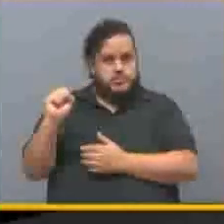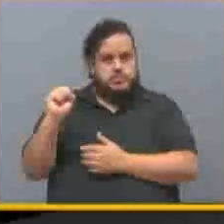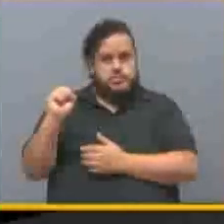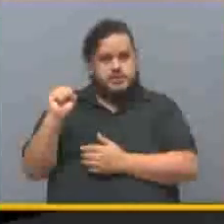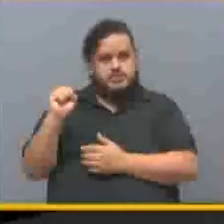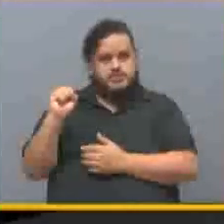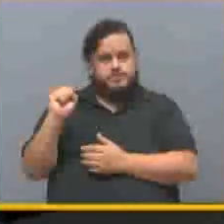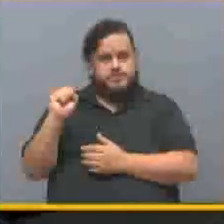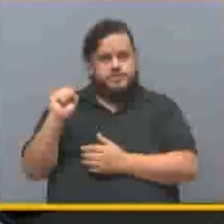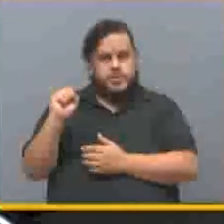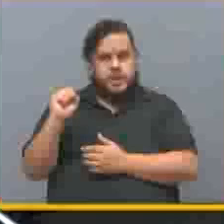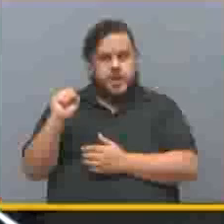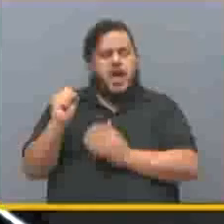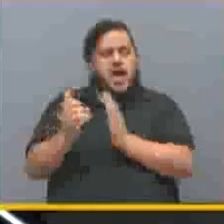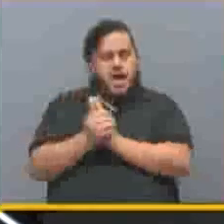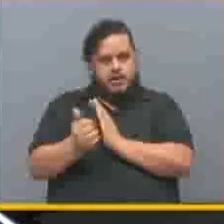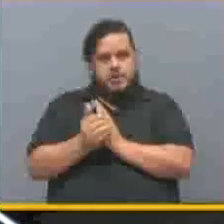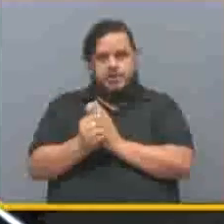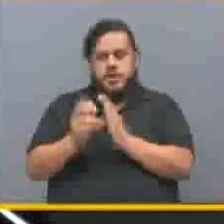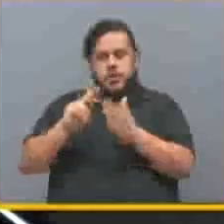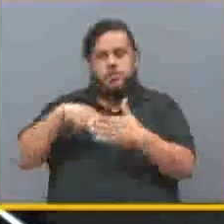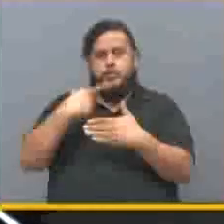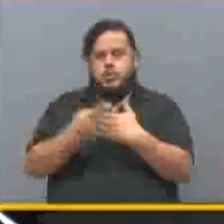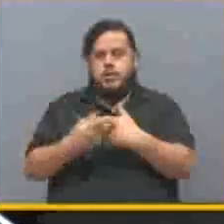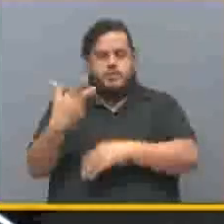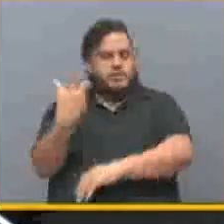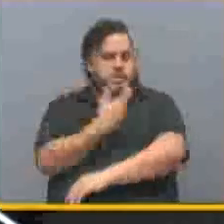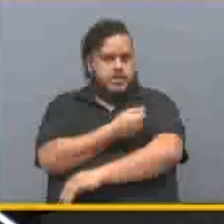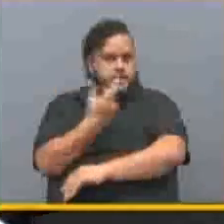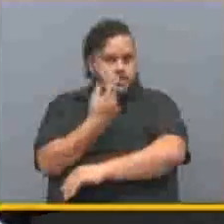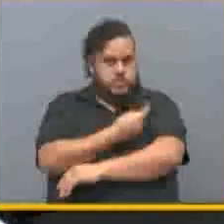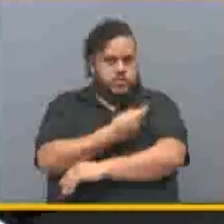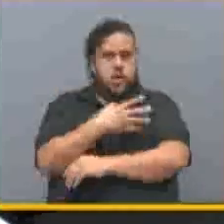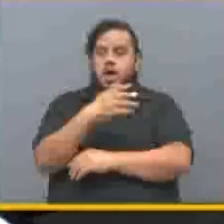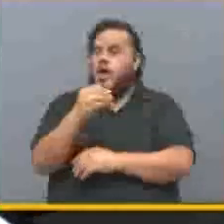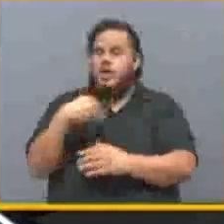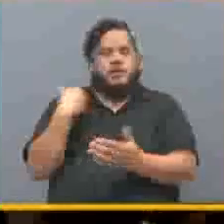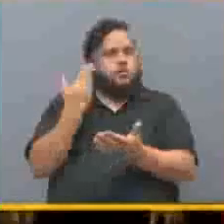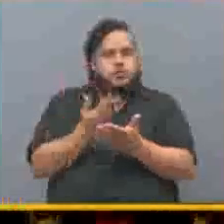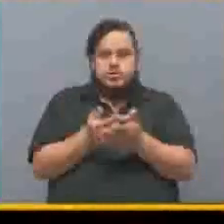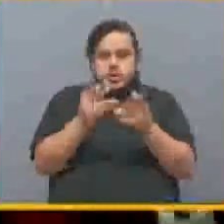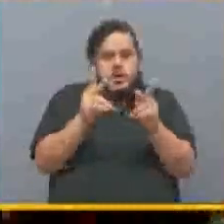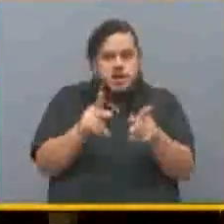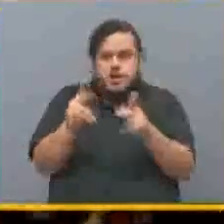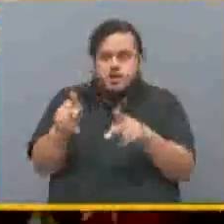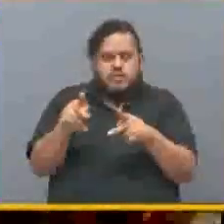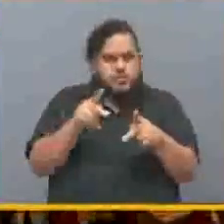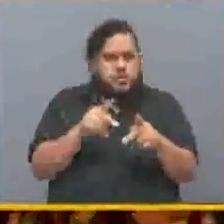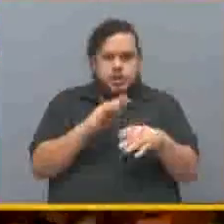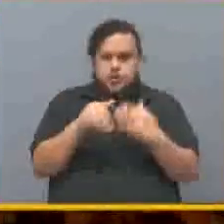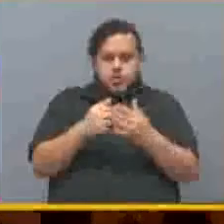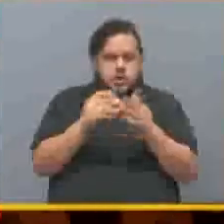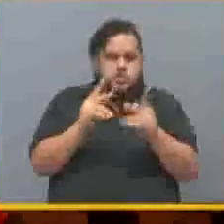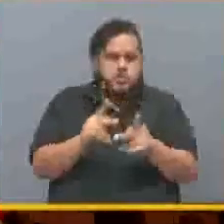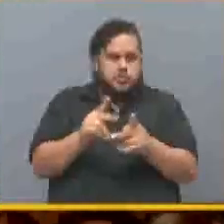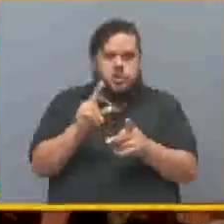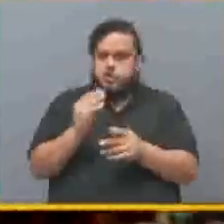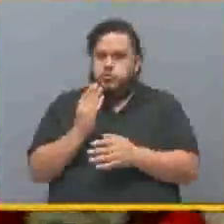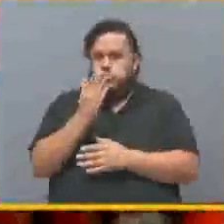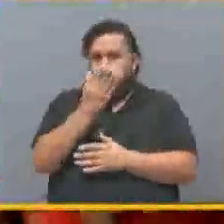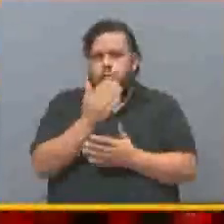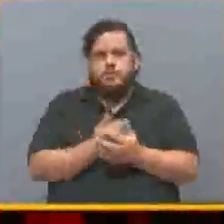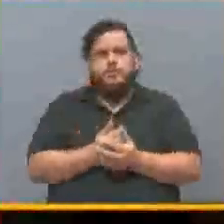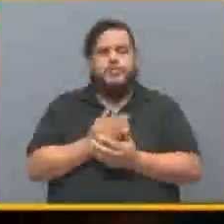Social ha habilitado programas de vacunación y no llega todas